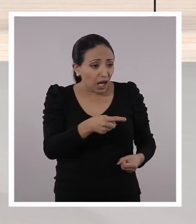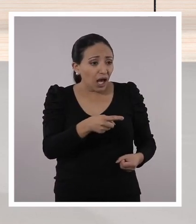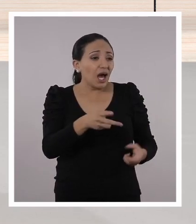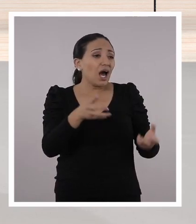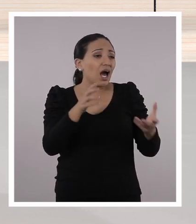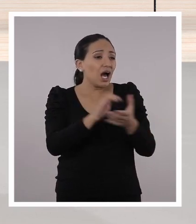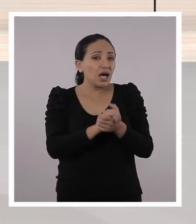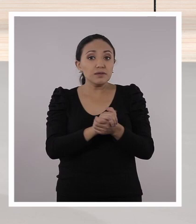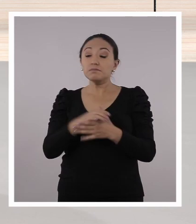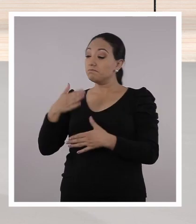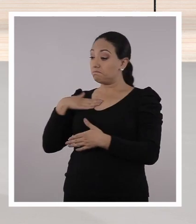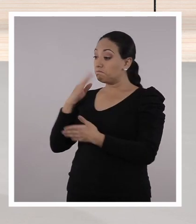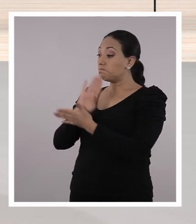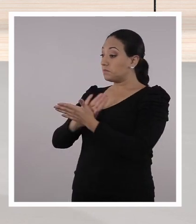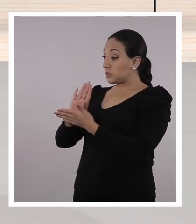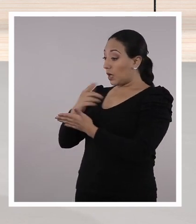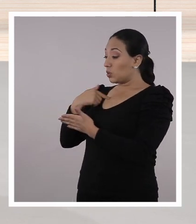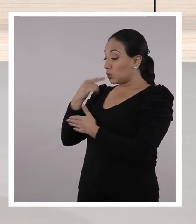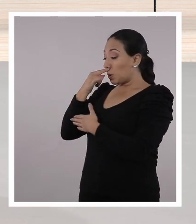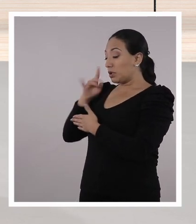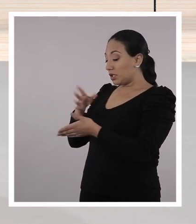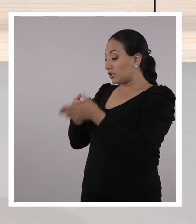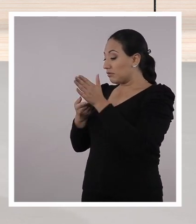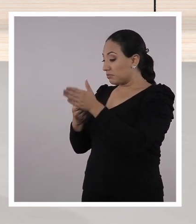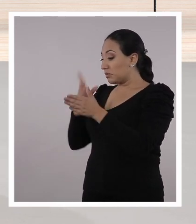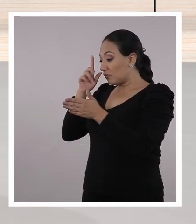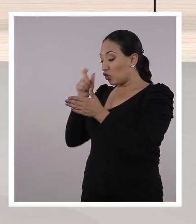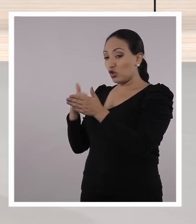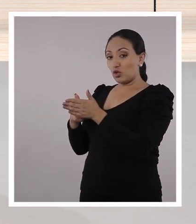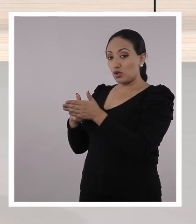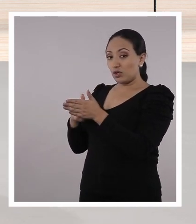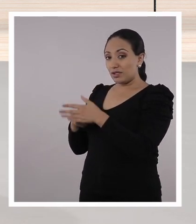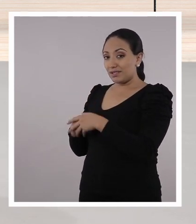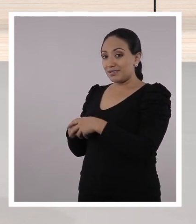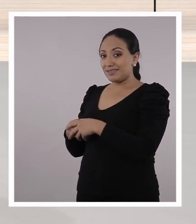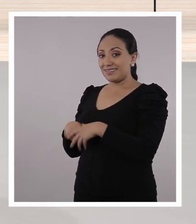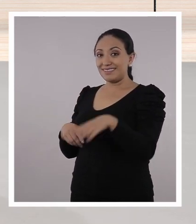abuelita? Ajá. En este qué lugar era mi barrio linda. cuando yo era muy pequeño.